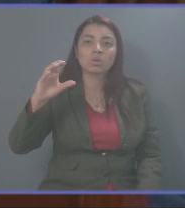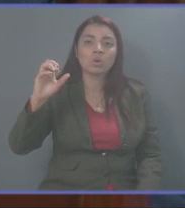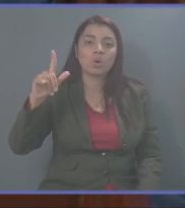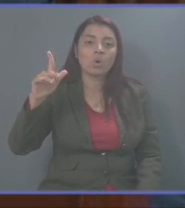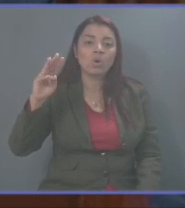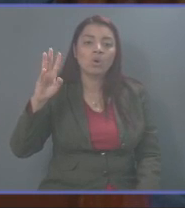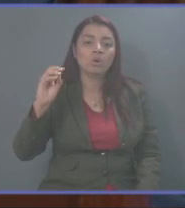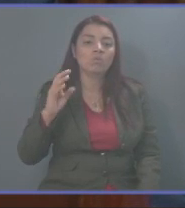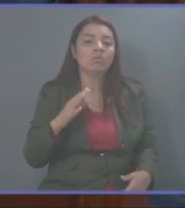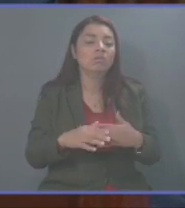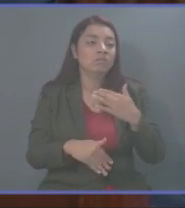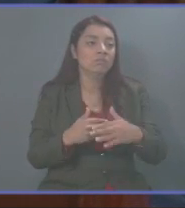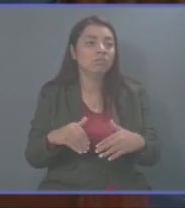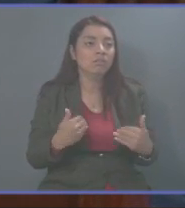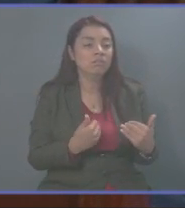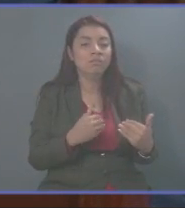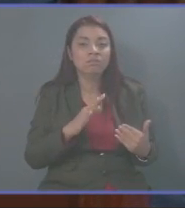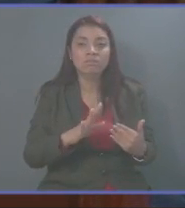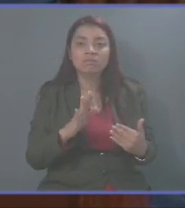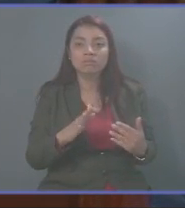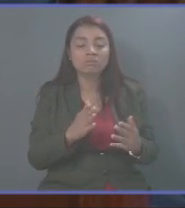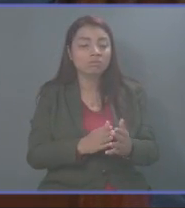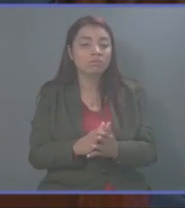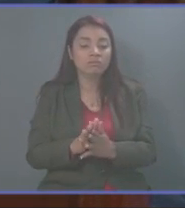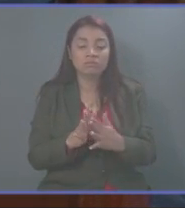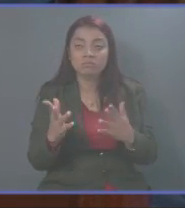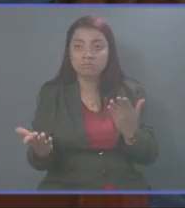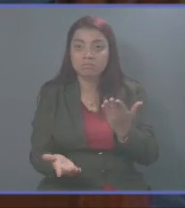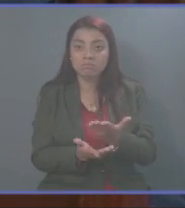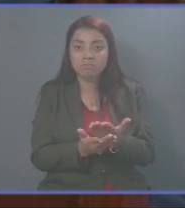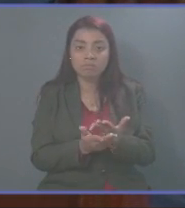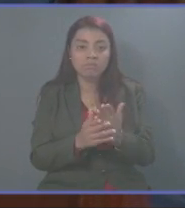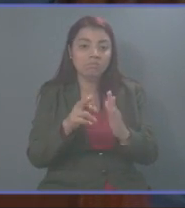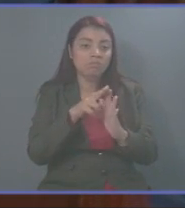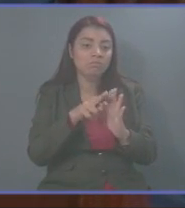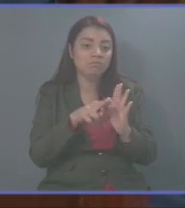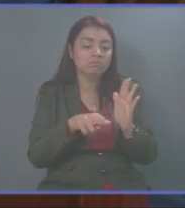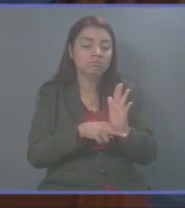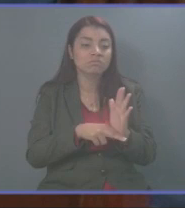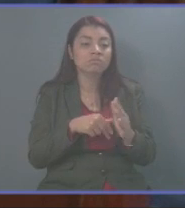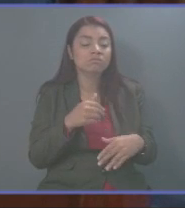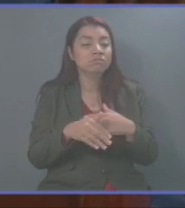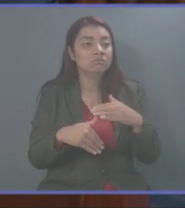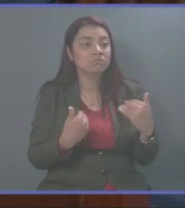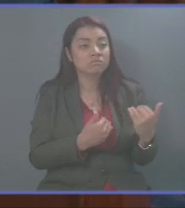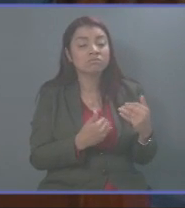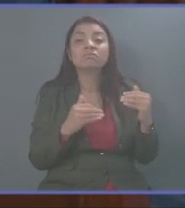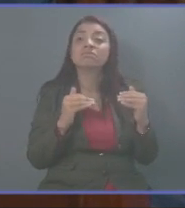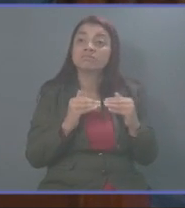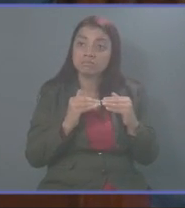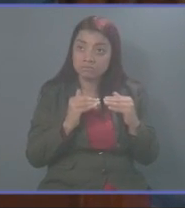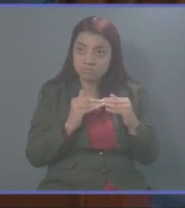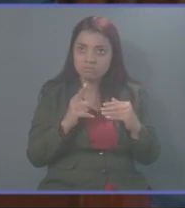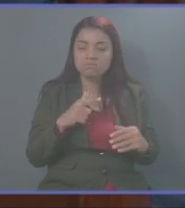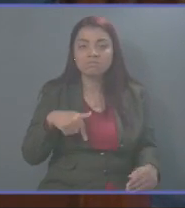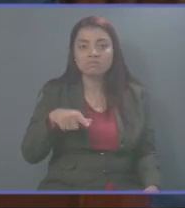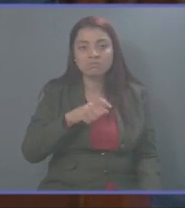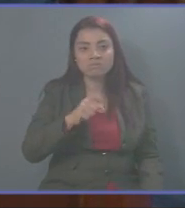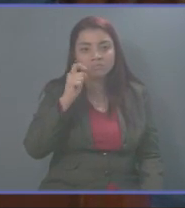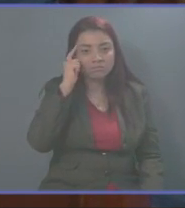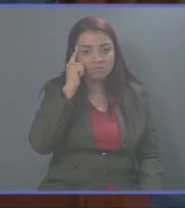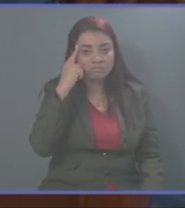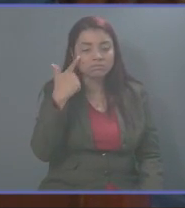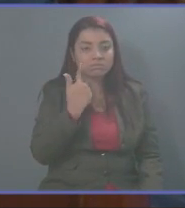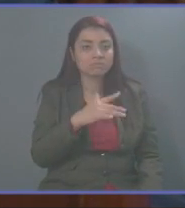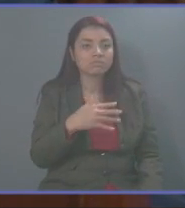orgánicos persistentes y sus respectivos anexos y normativa vigente sobre la materia. Además, se consideran residuos